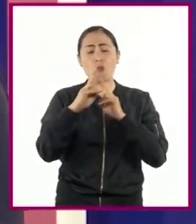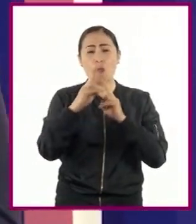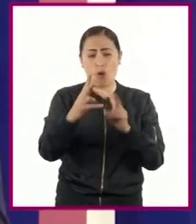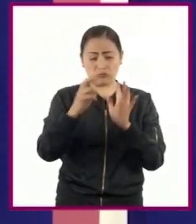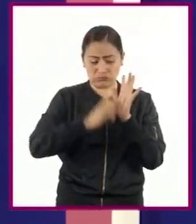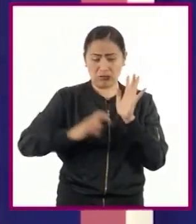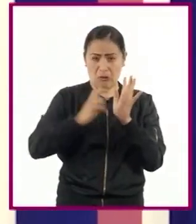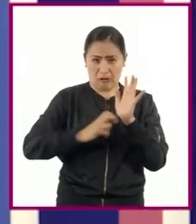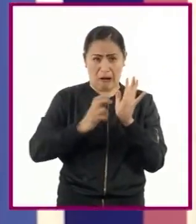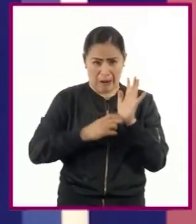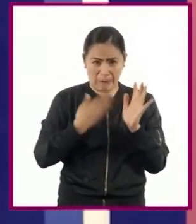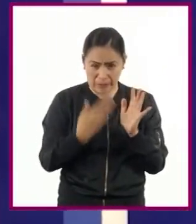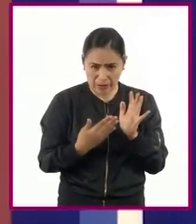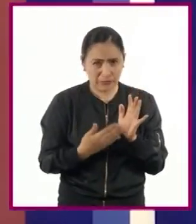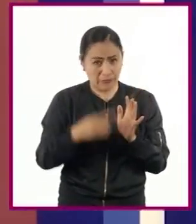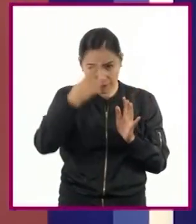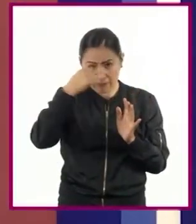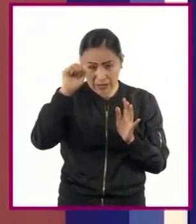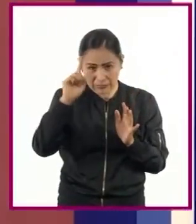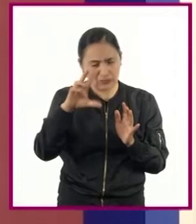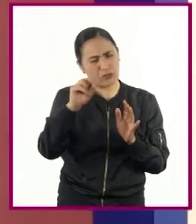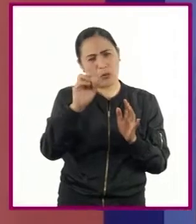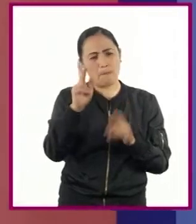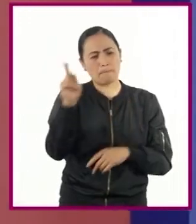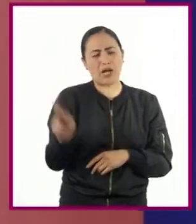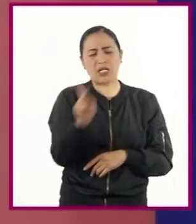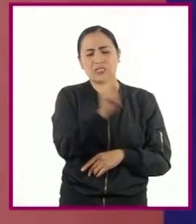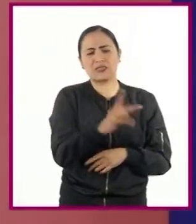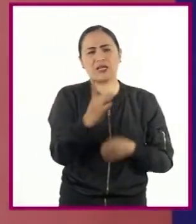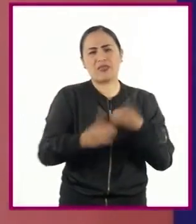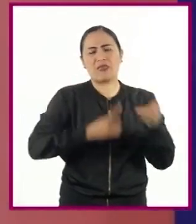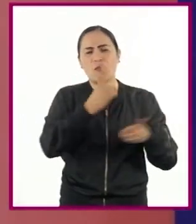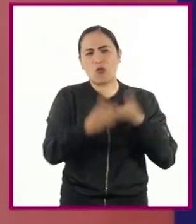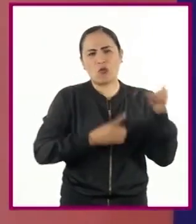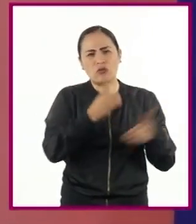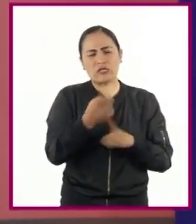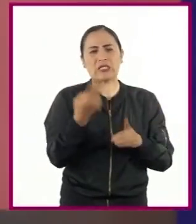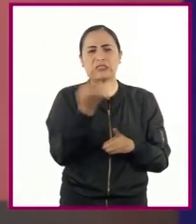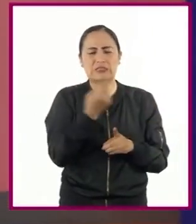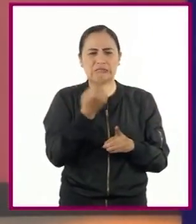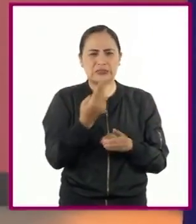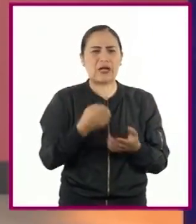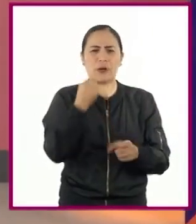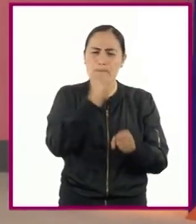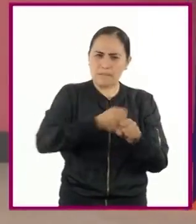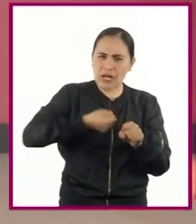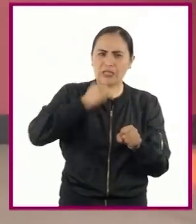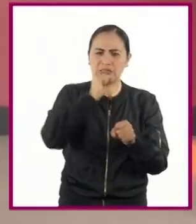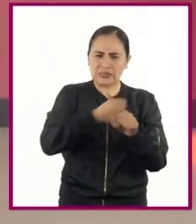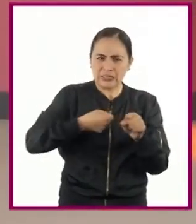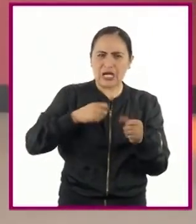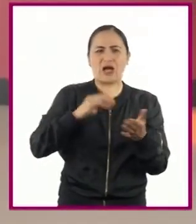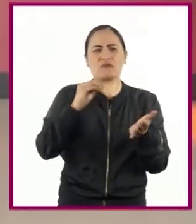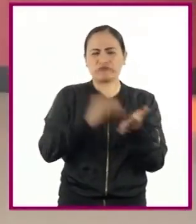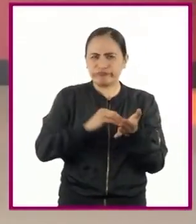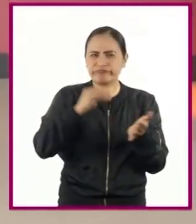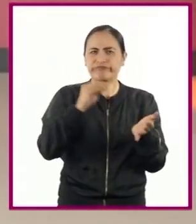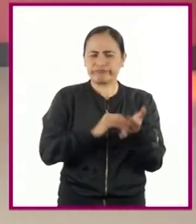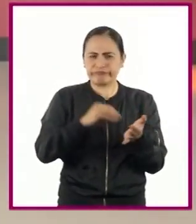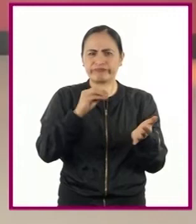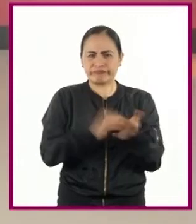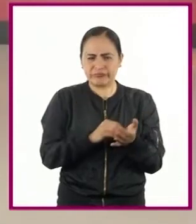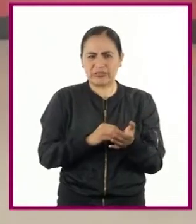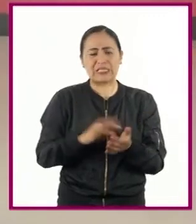cuando aprendemos a ejecutar un deporte, en donde es necesario llevar un ritmo de trabajo fuerte, constante, en donde